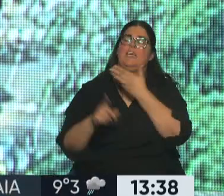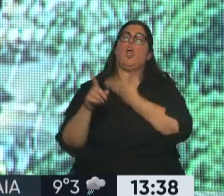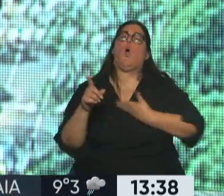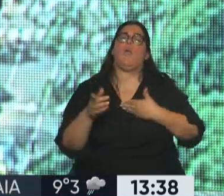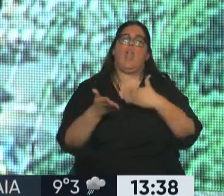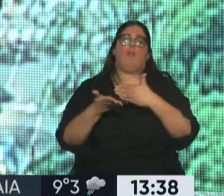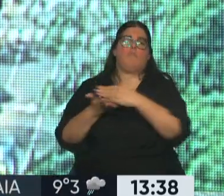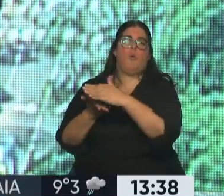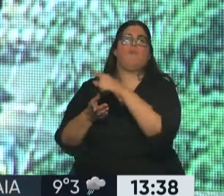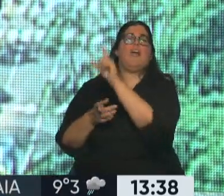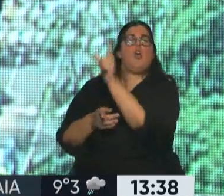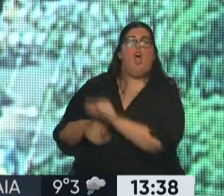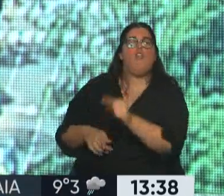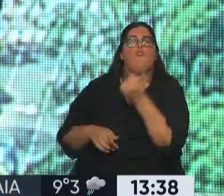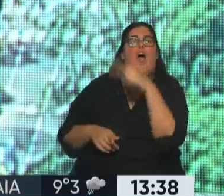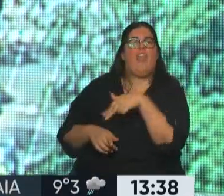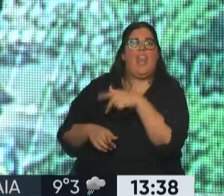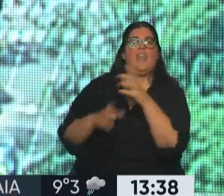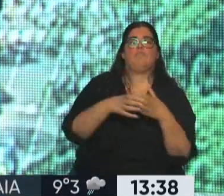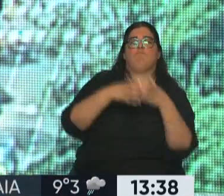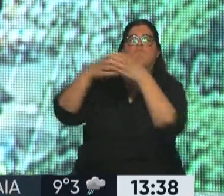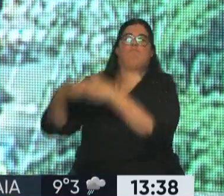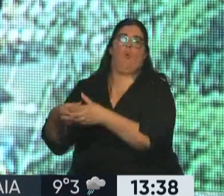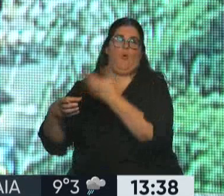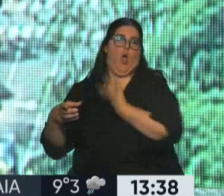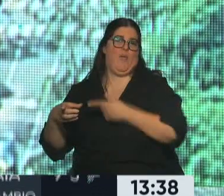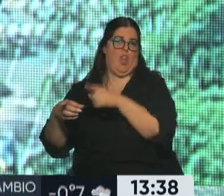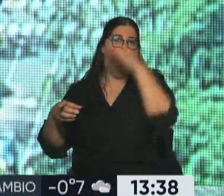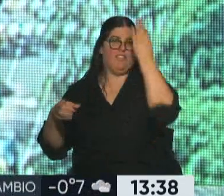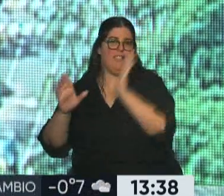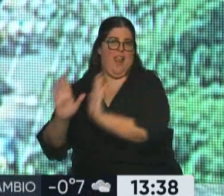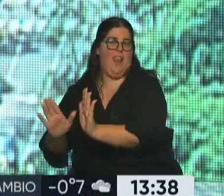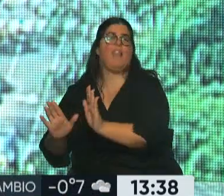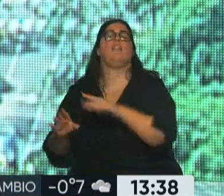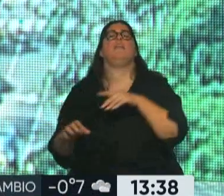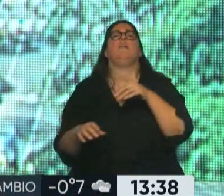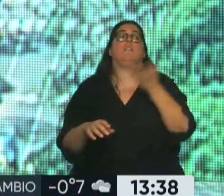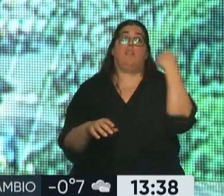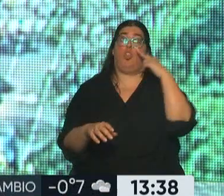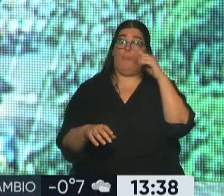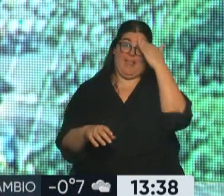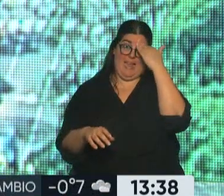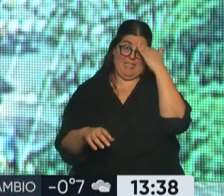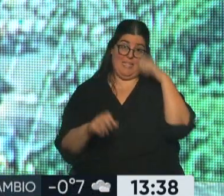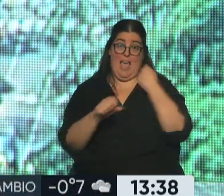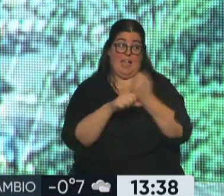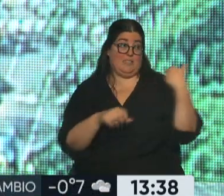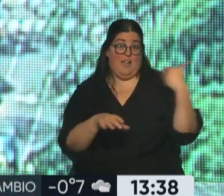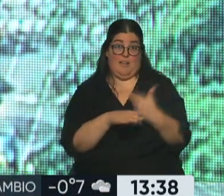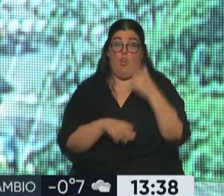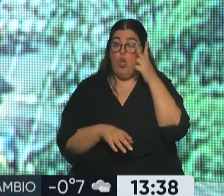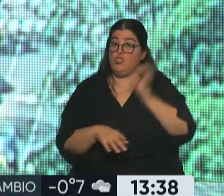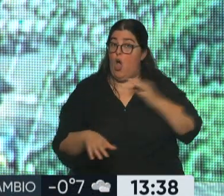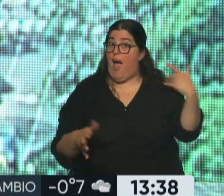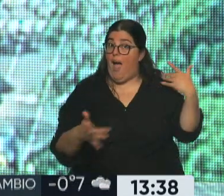de eh se tuvieron que trasladar Pero esto bueno comenzó en el año 2015 pasados 8 años ya de